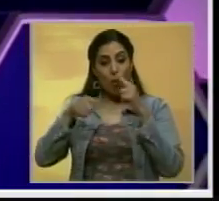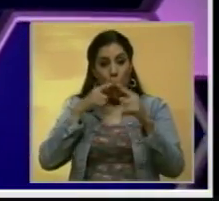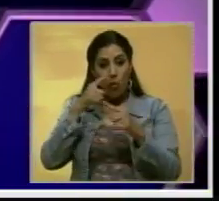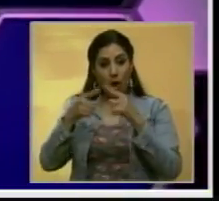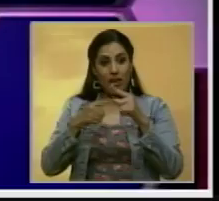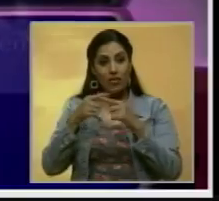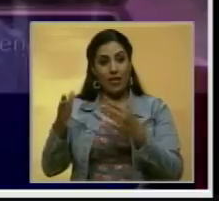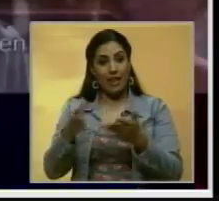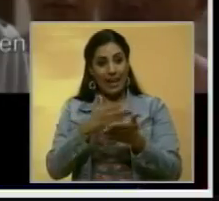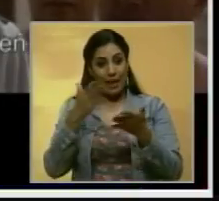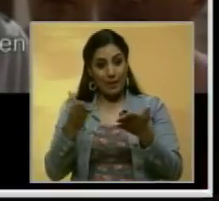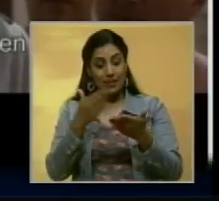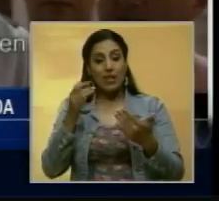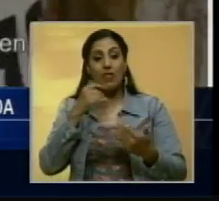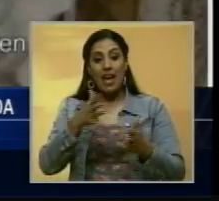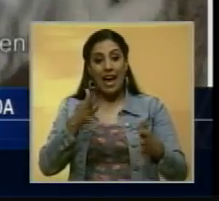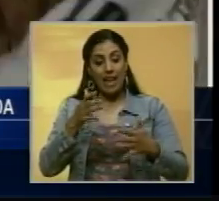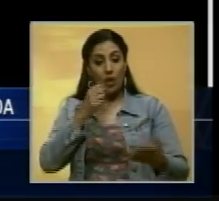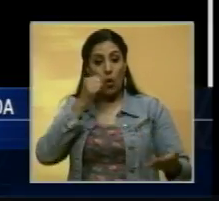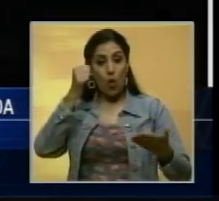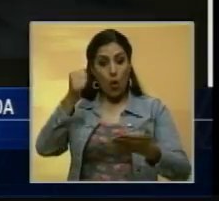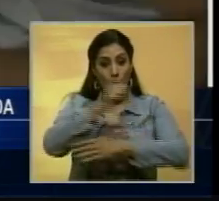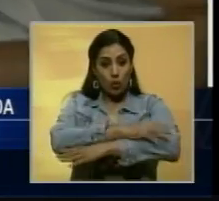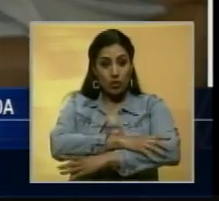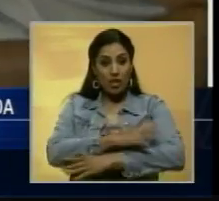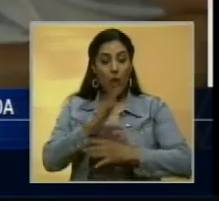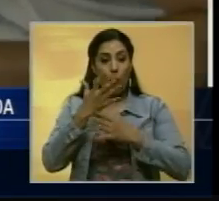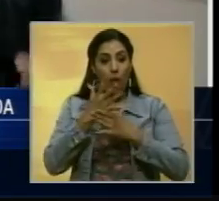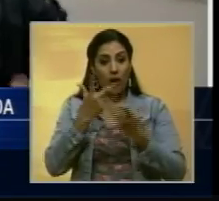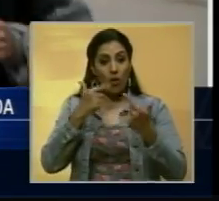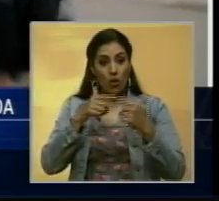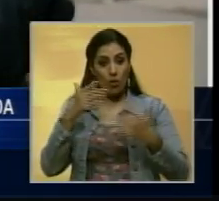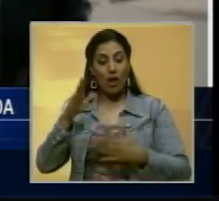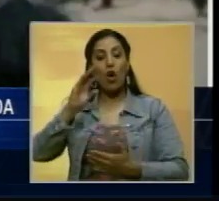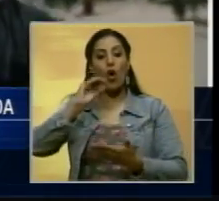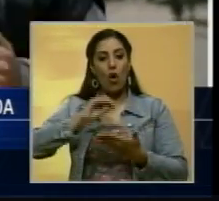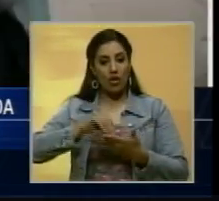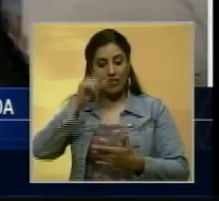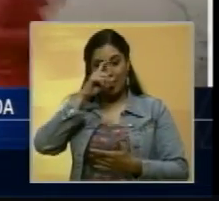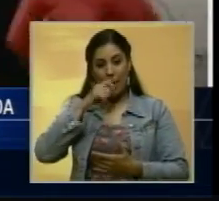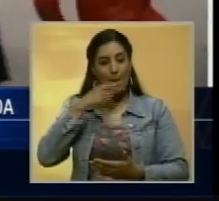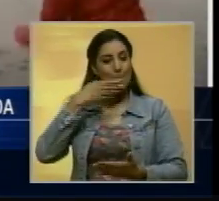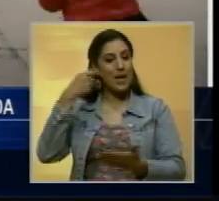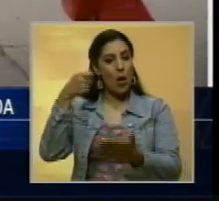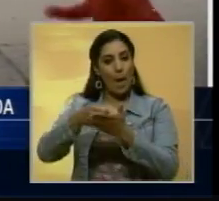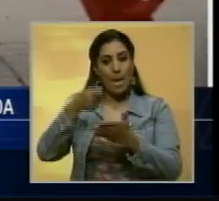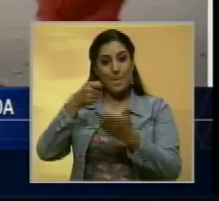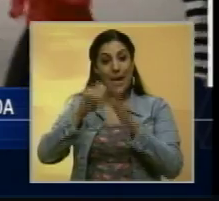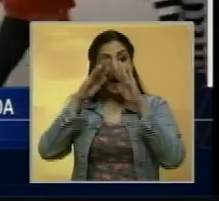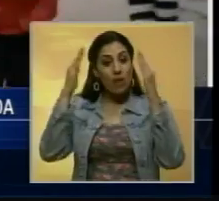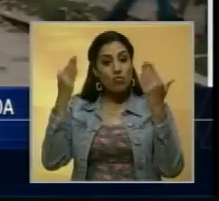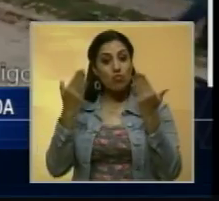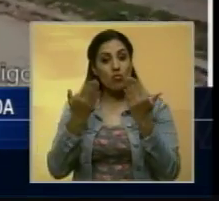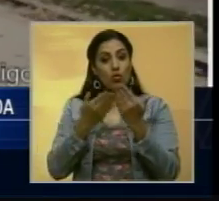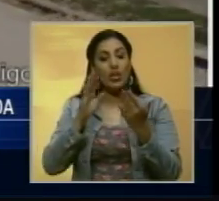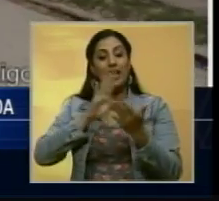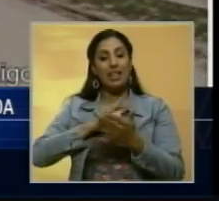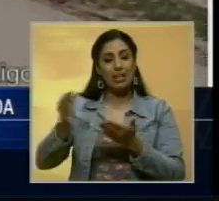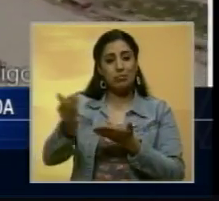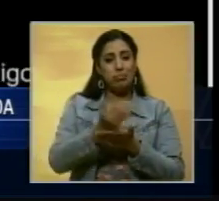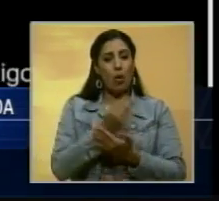revista Forbes. La ganadora del Oscar por Los Juegos del Destino vuelve a ser este año la mejor pagada del mundo tras